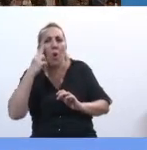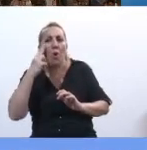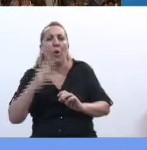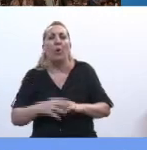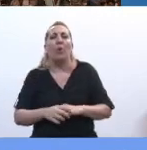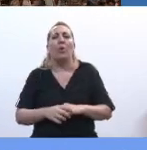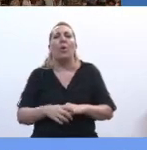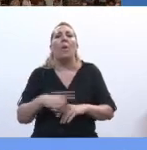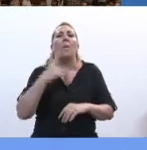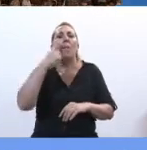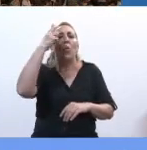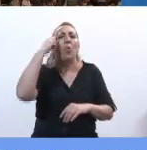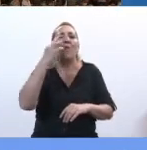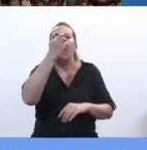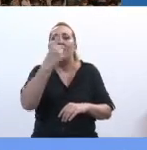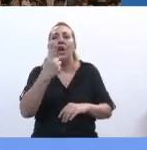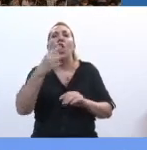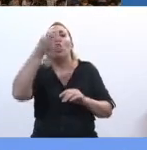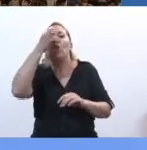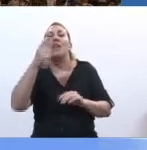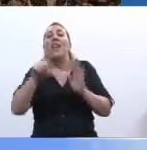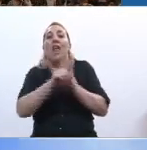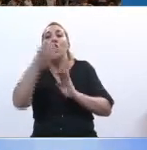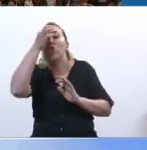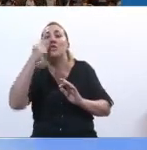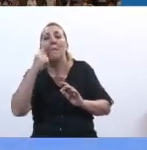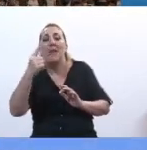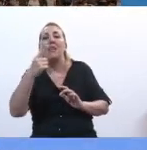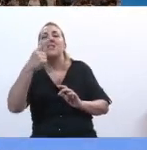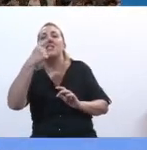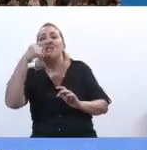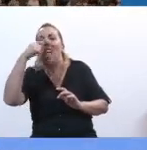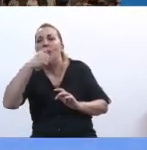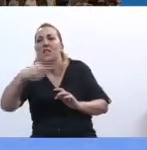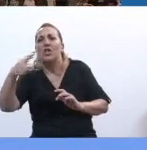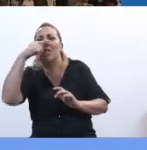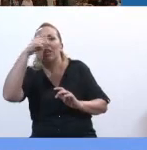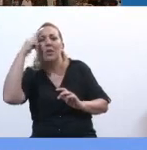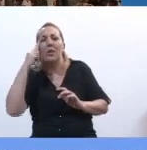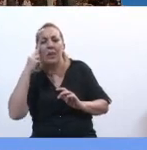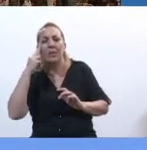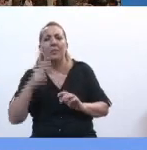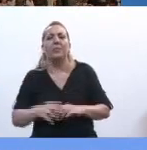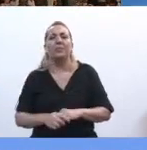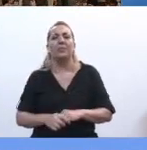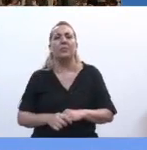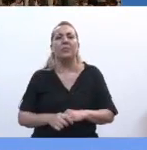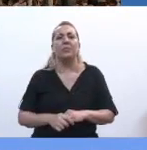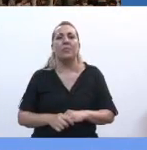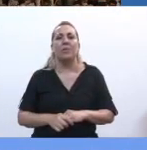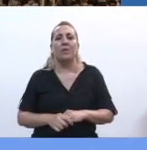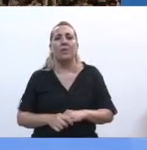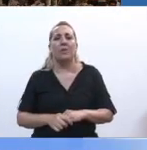en el mil 921 por la ley 11.179 que es la que rige actualmente cien años